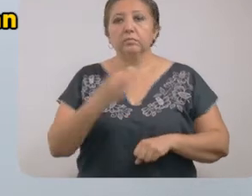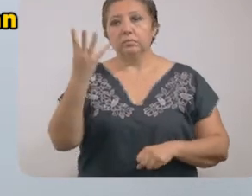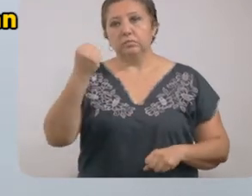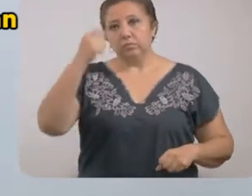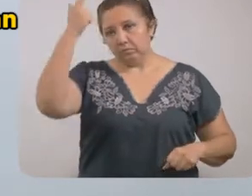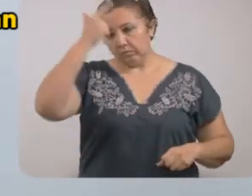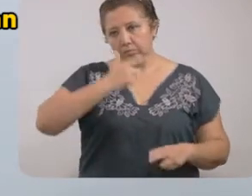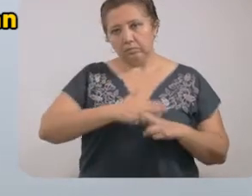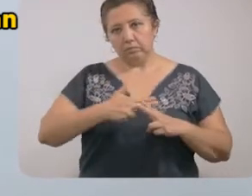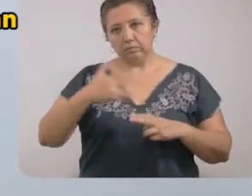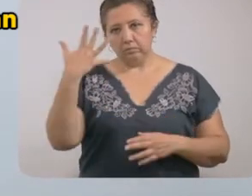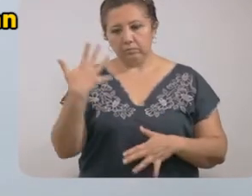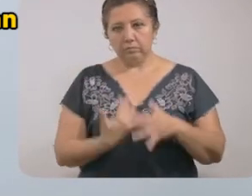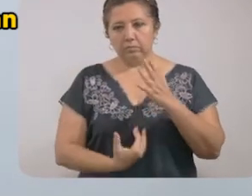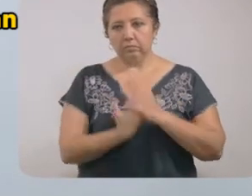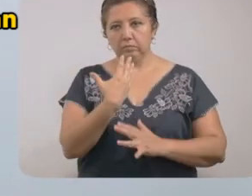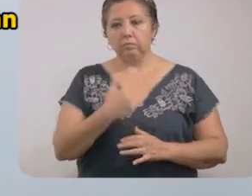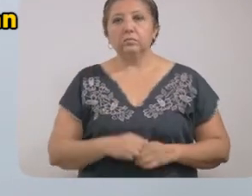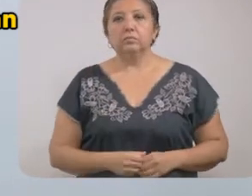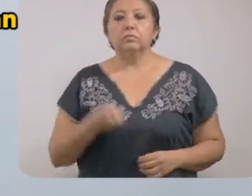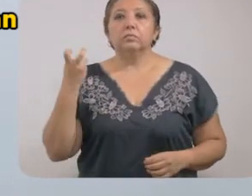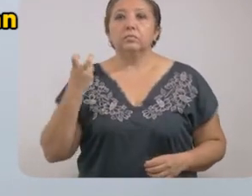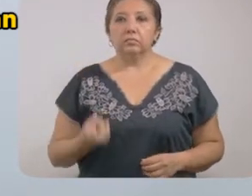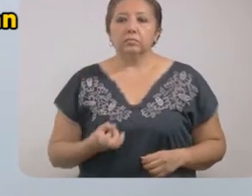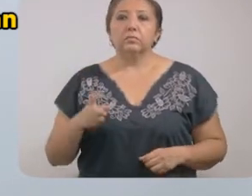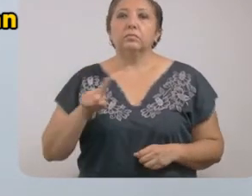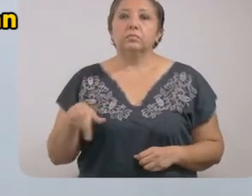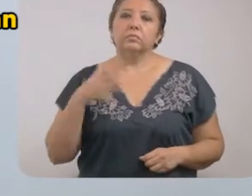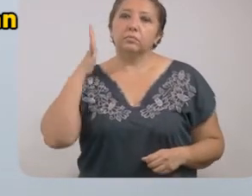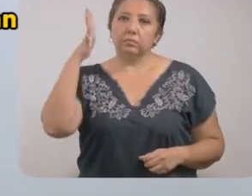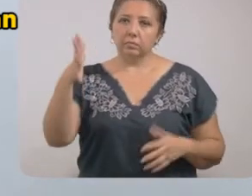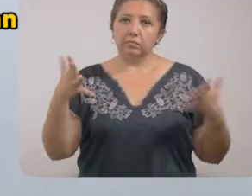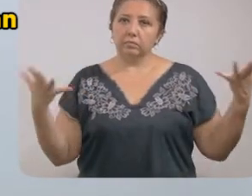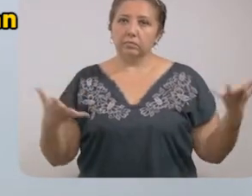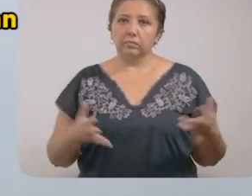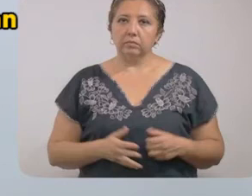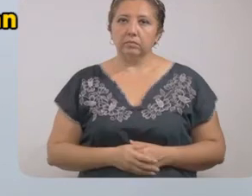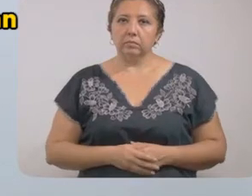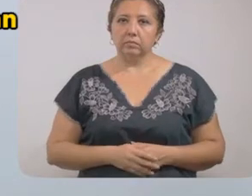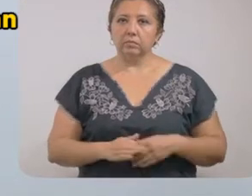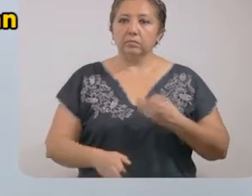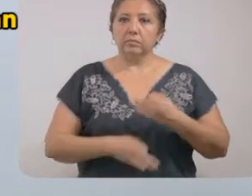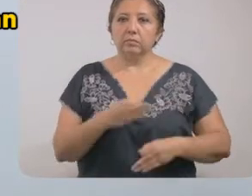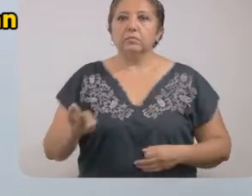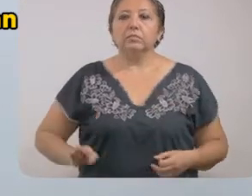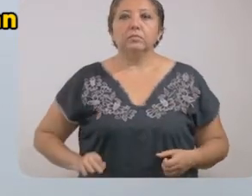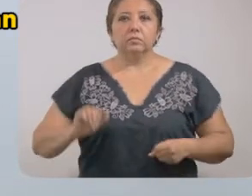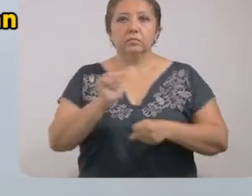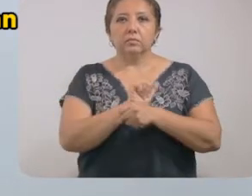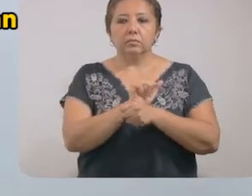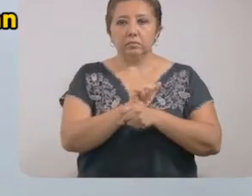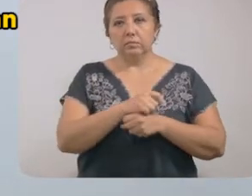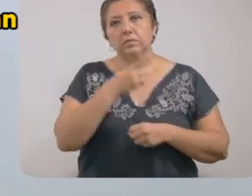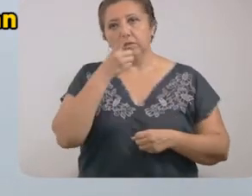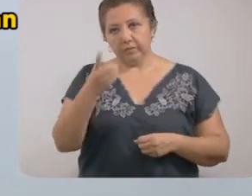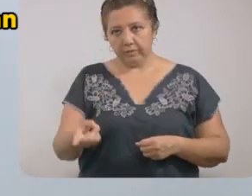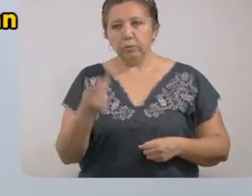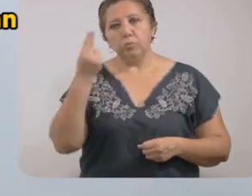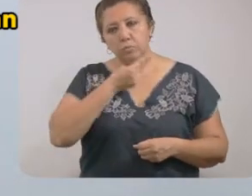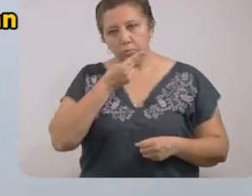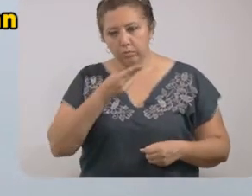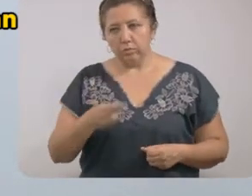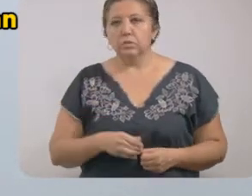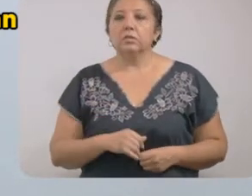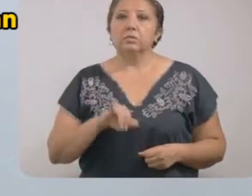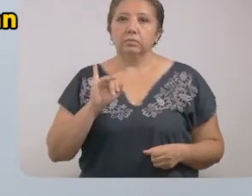de la noche hasta las 5 de la mañana. Este operativo aplicará para todo tipo de vehículos, excepto para vehículos de